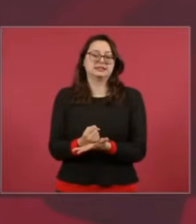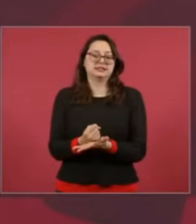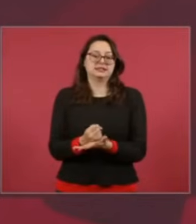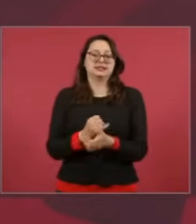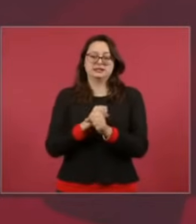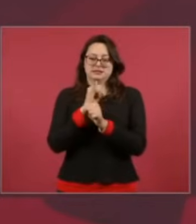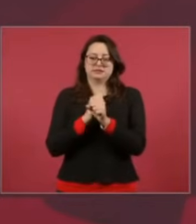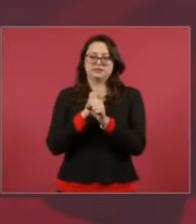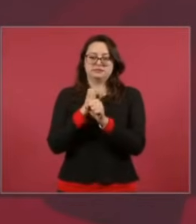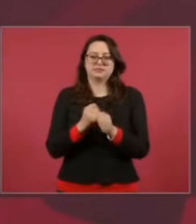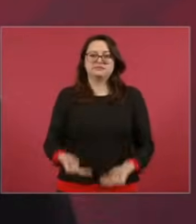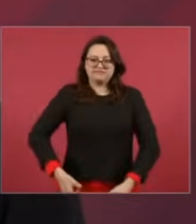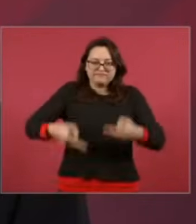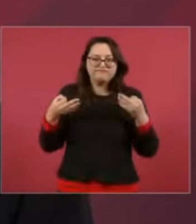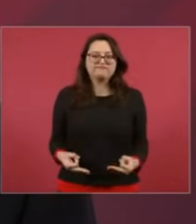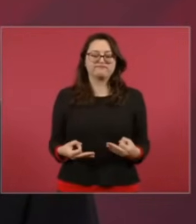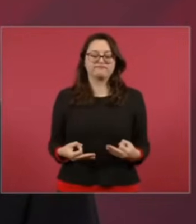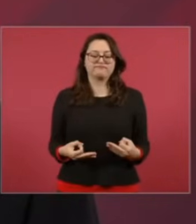que se investigara a fondo.